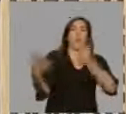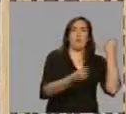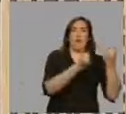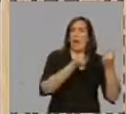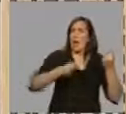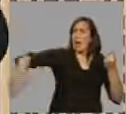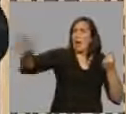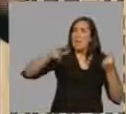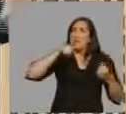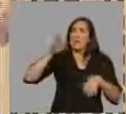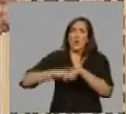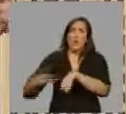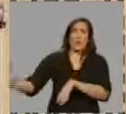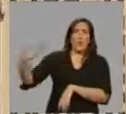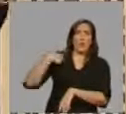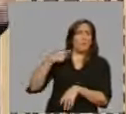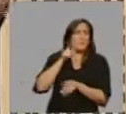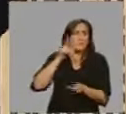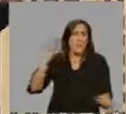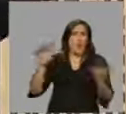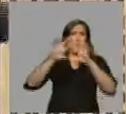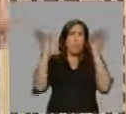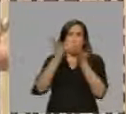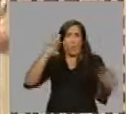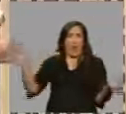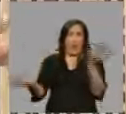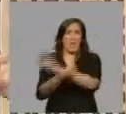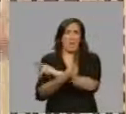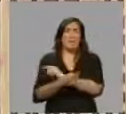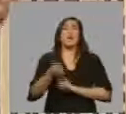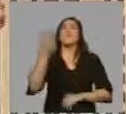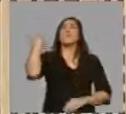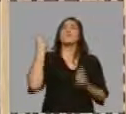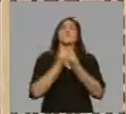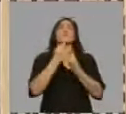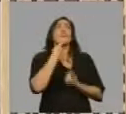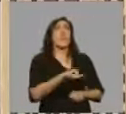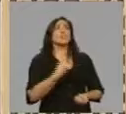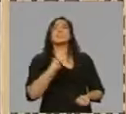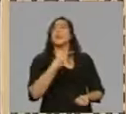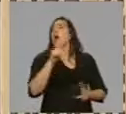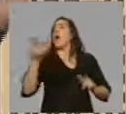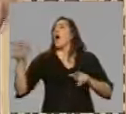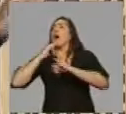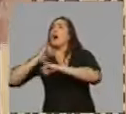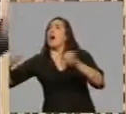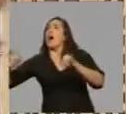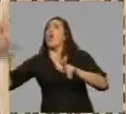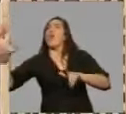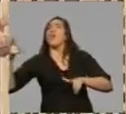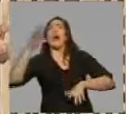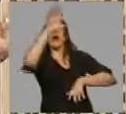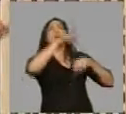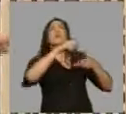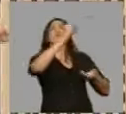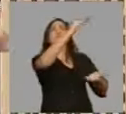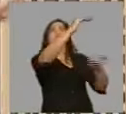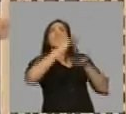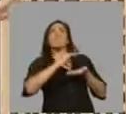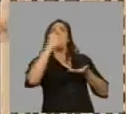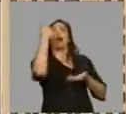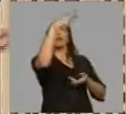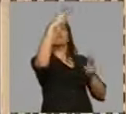como el mundo del revés, es como lo de Chevron. No traíamos inversiones y vienen inversiones. Atacábamos a las Fuerzas Armadas y